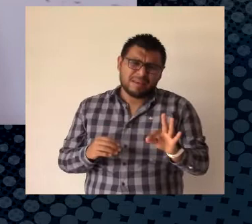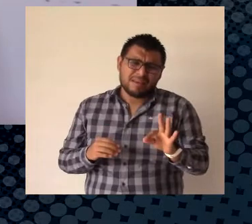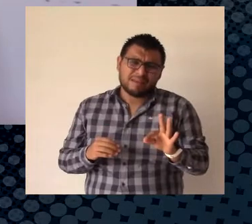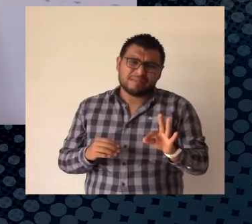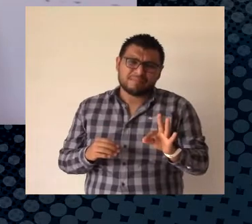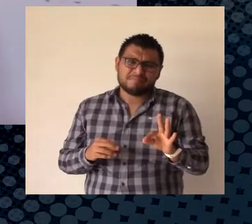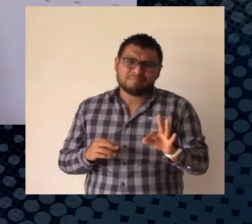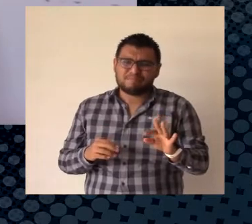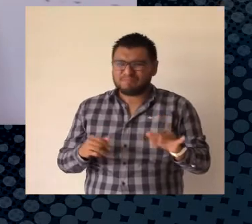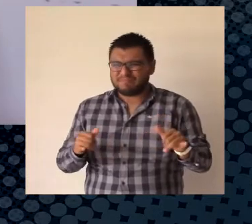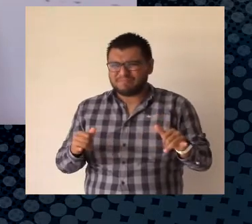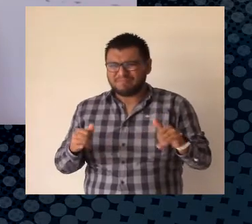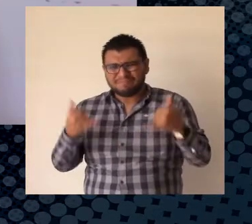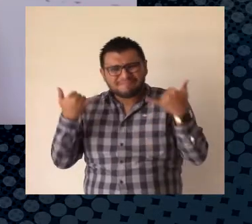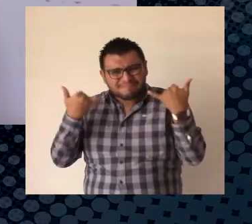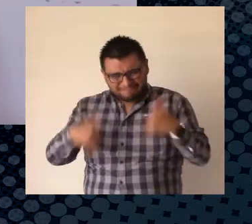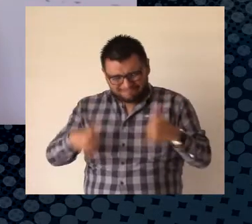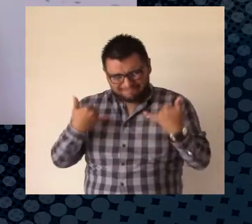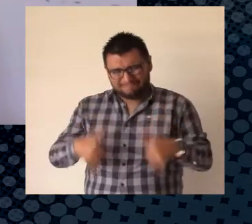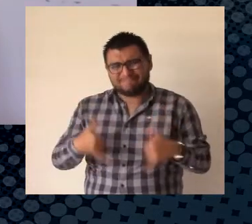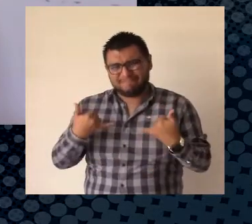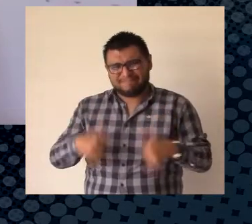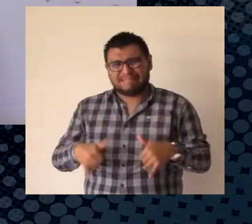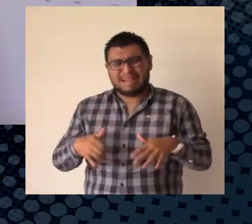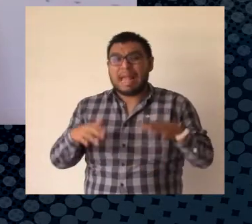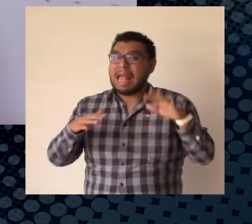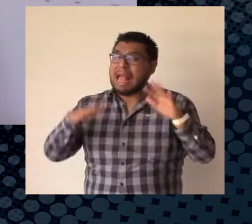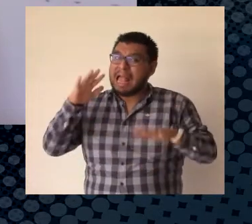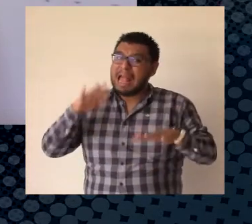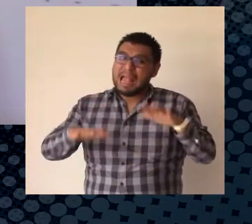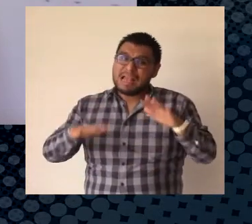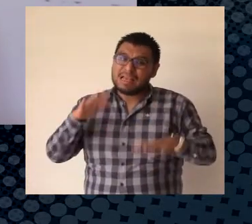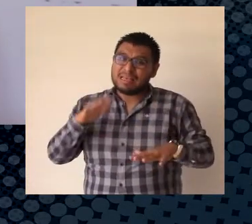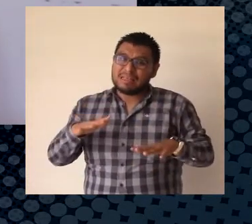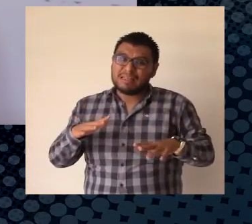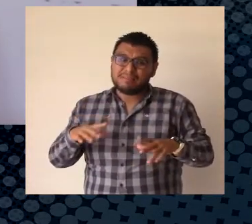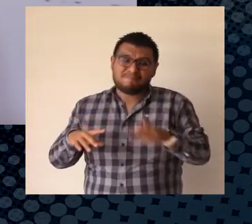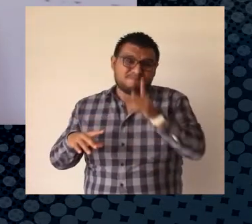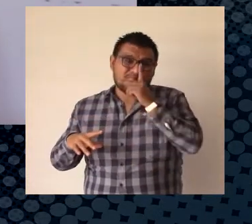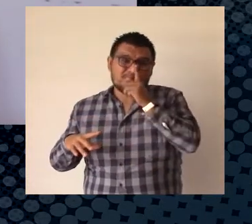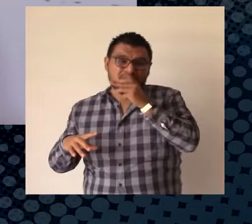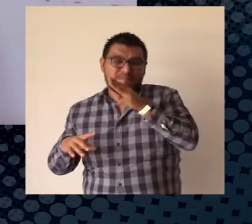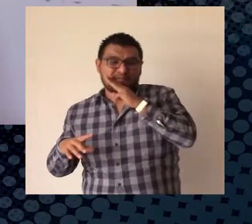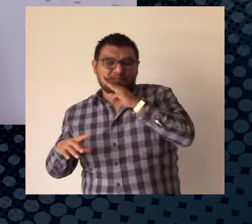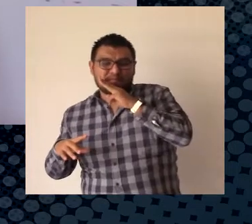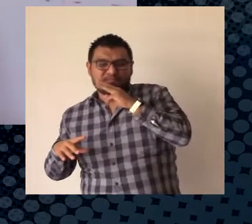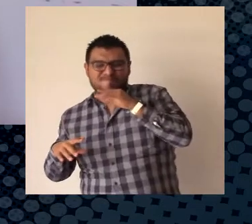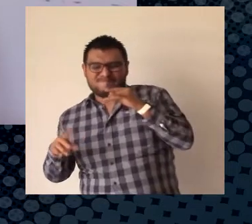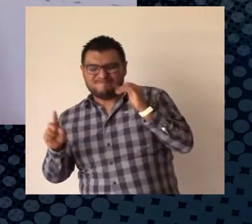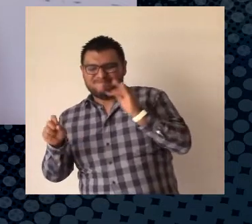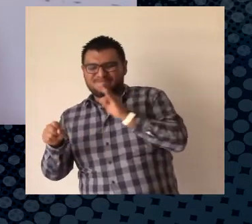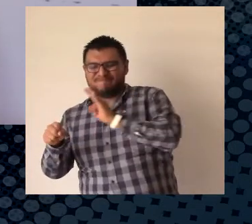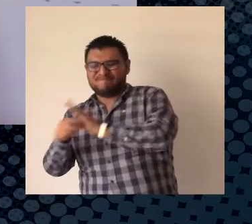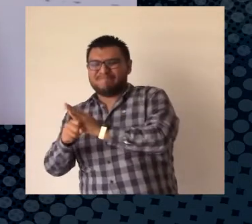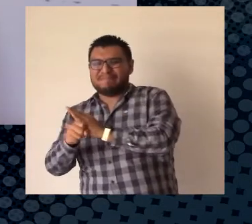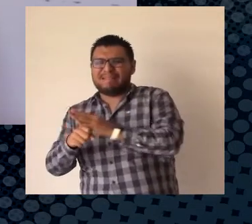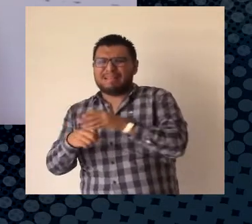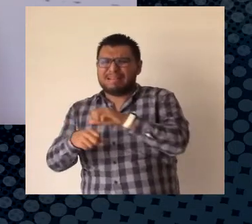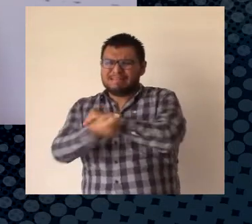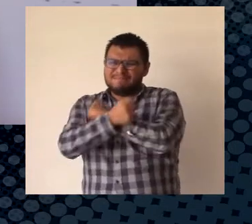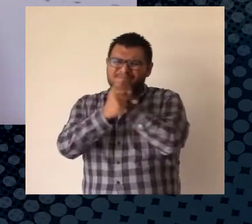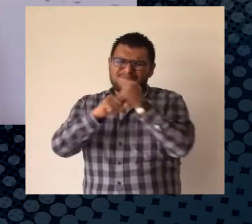la rebeldía. Muchas veces están rebeldes contra sus padres, rebeldes contra la autoridad. El